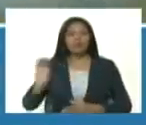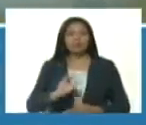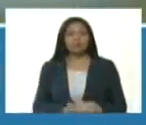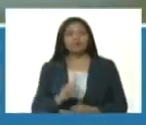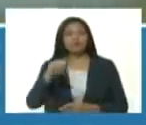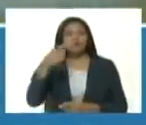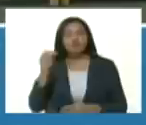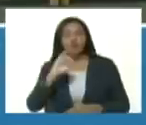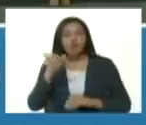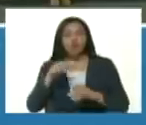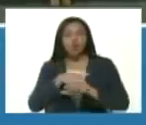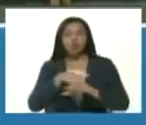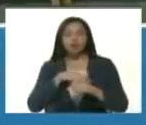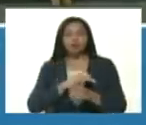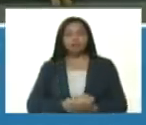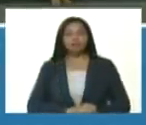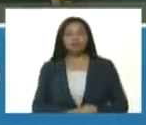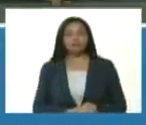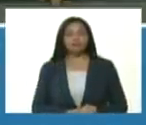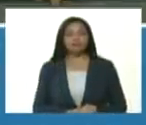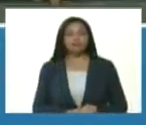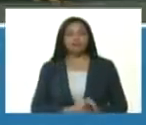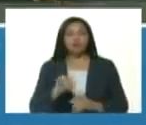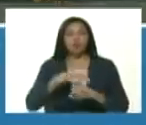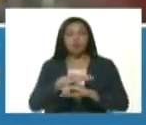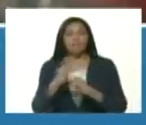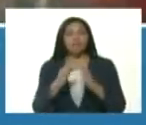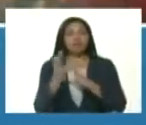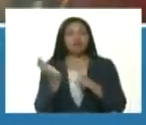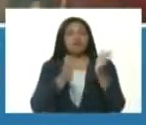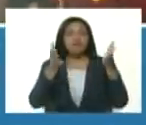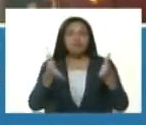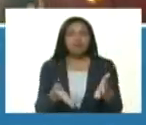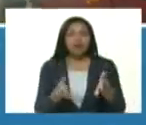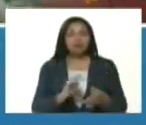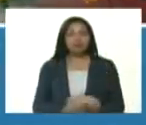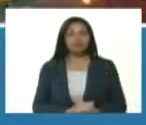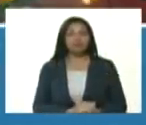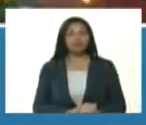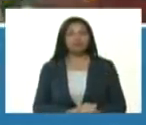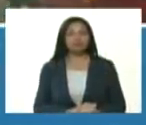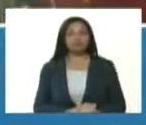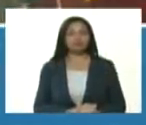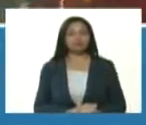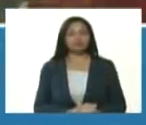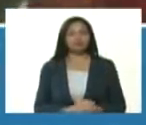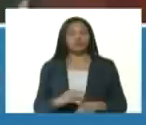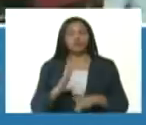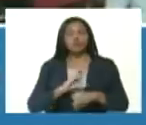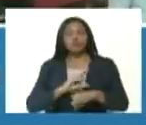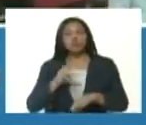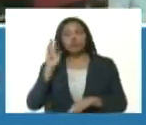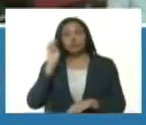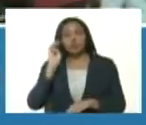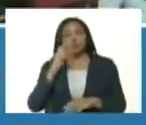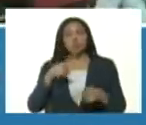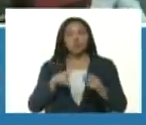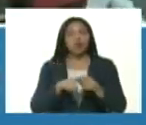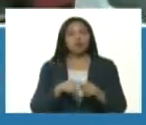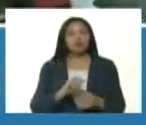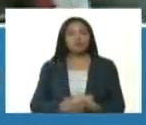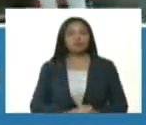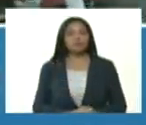Jorge? Jorge es muy cristiano en eso, muy cristiano el doctor Jorge Rodríguez